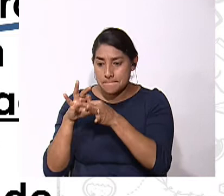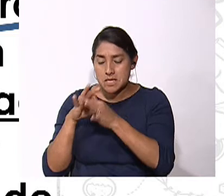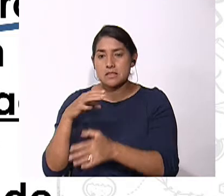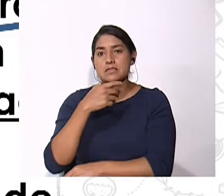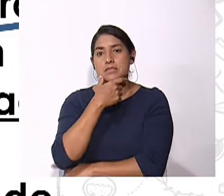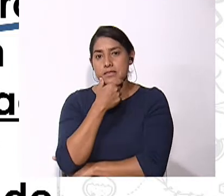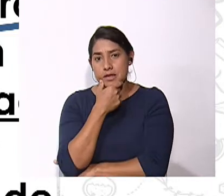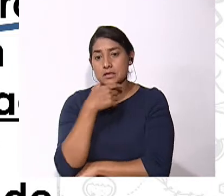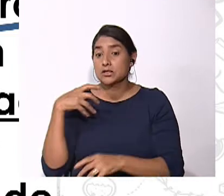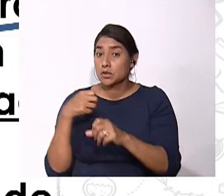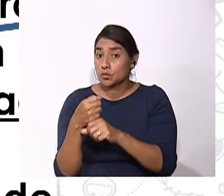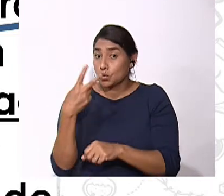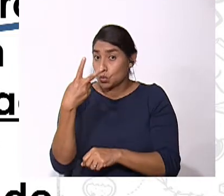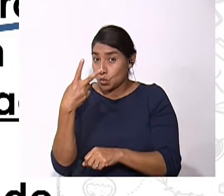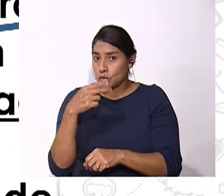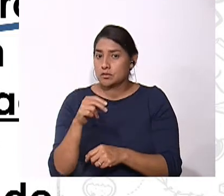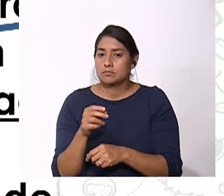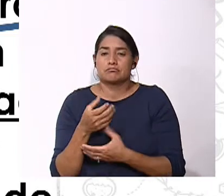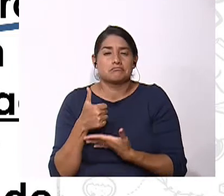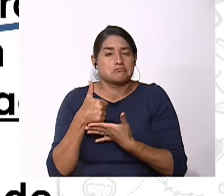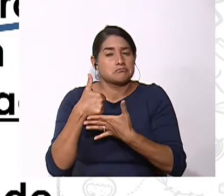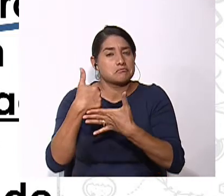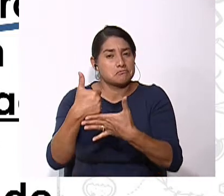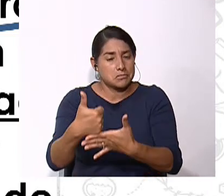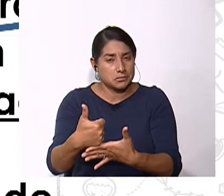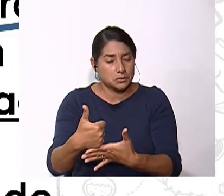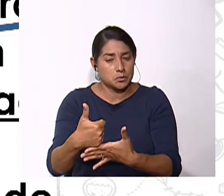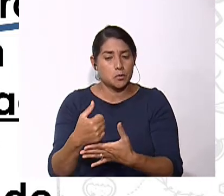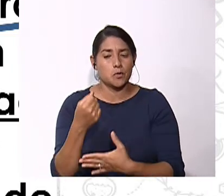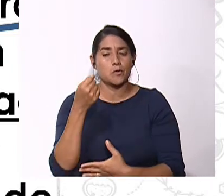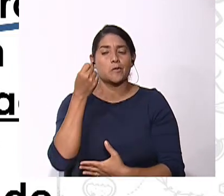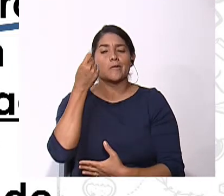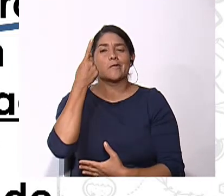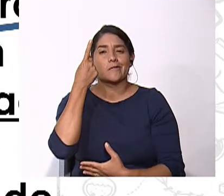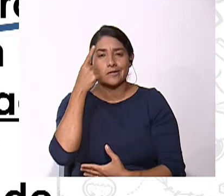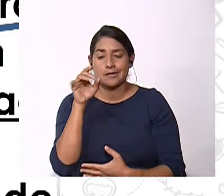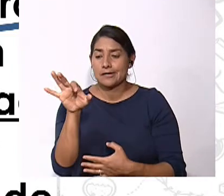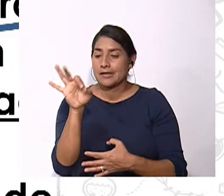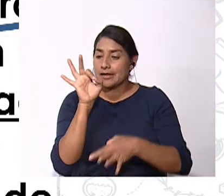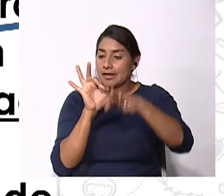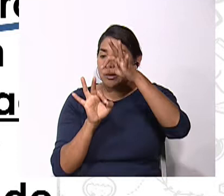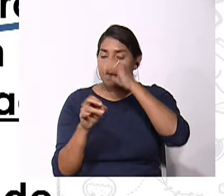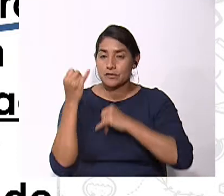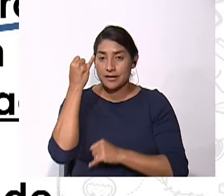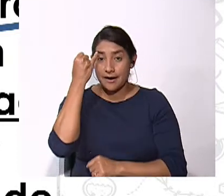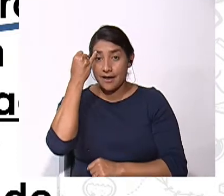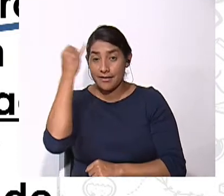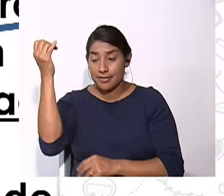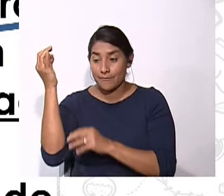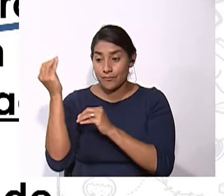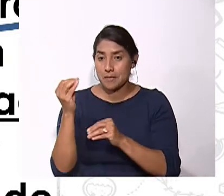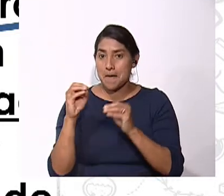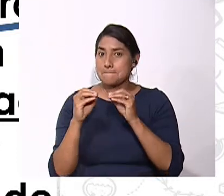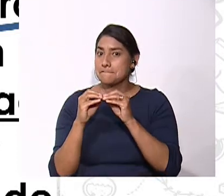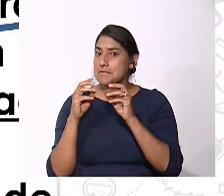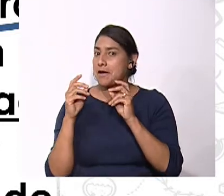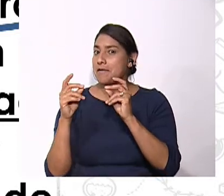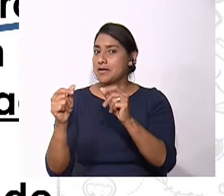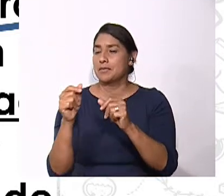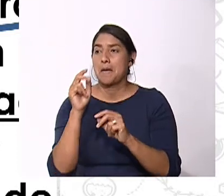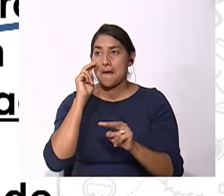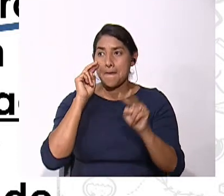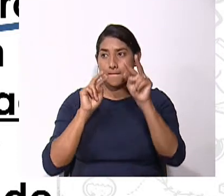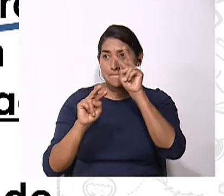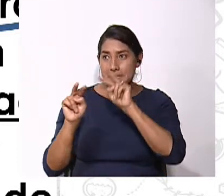Si hacemos esas dos cosas, nos va a llevar a encontrar la idea fundamental. Veamos